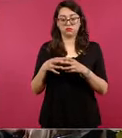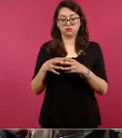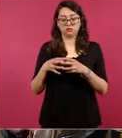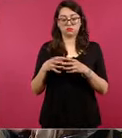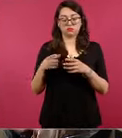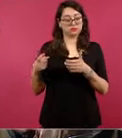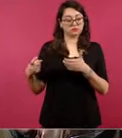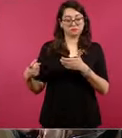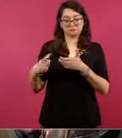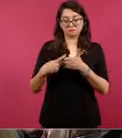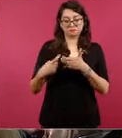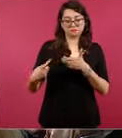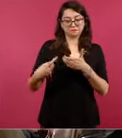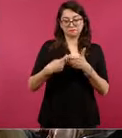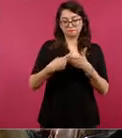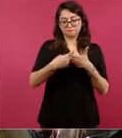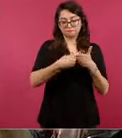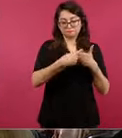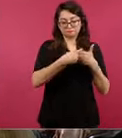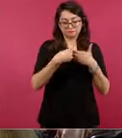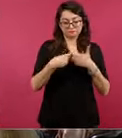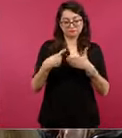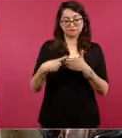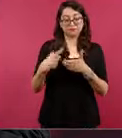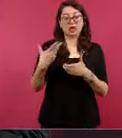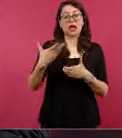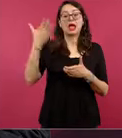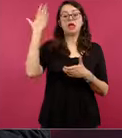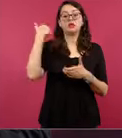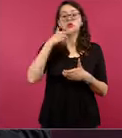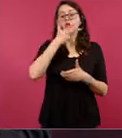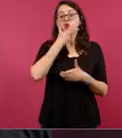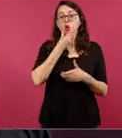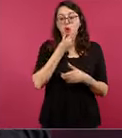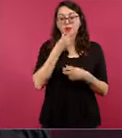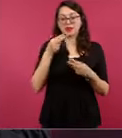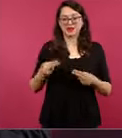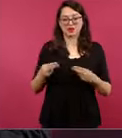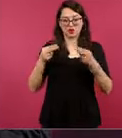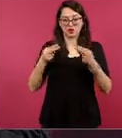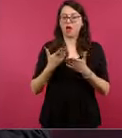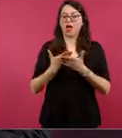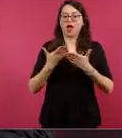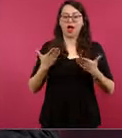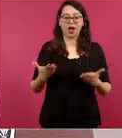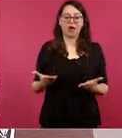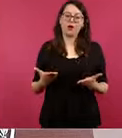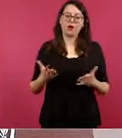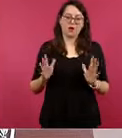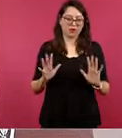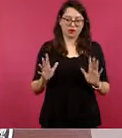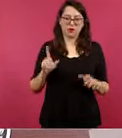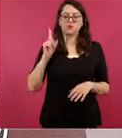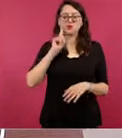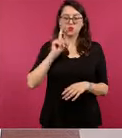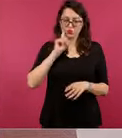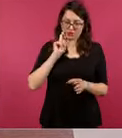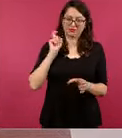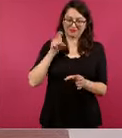no, que antes era de hombres de negocio, pero como ahora la, por Aramburu Zavala